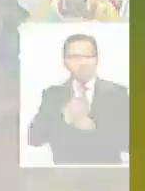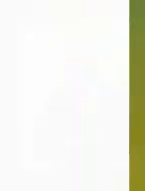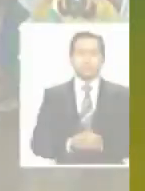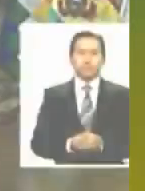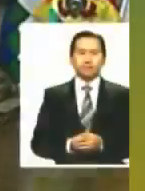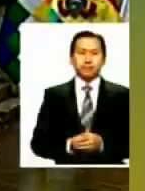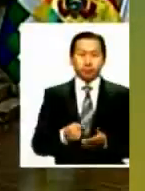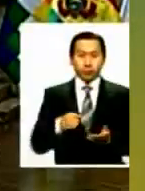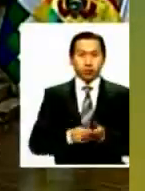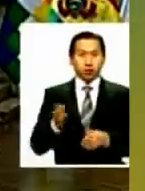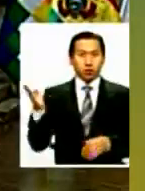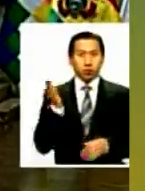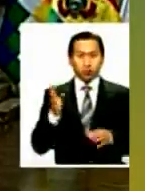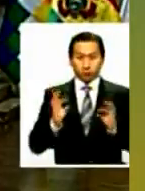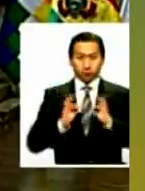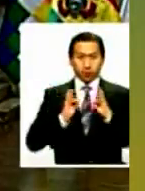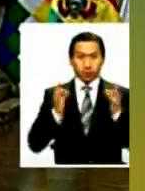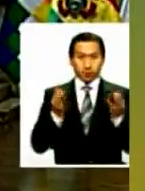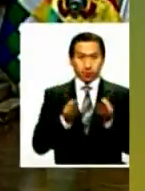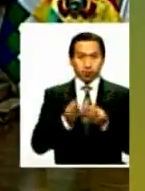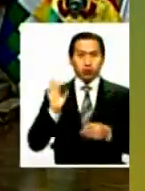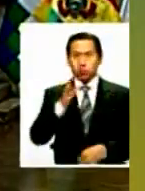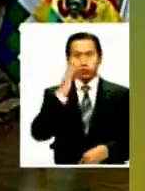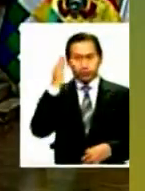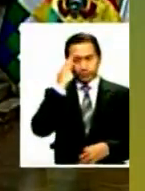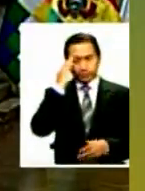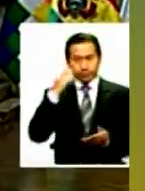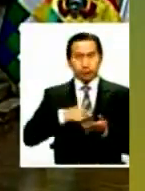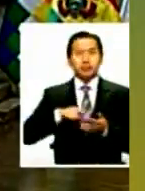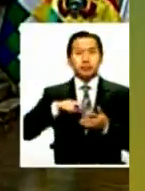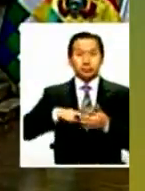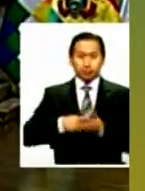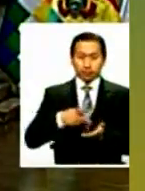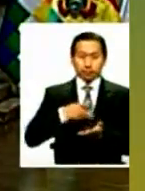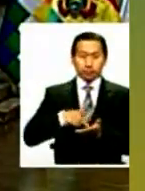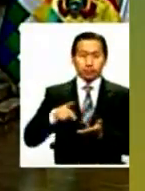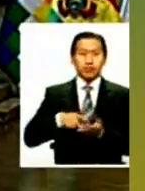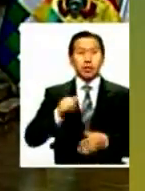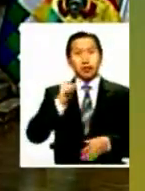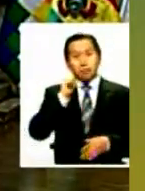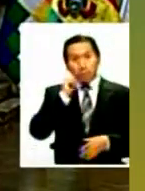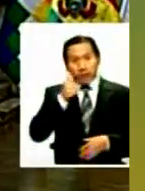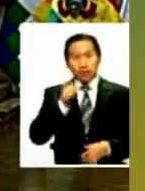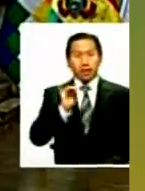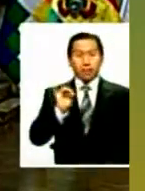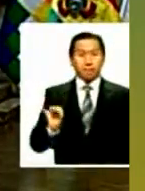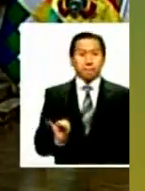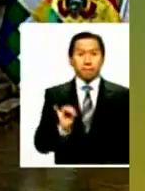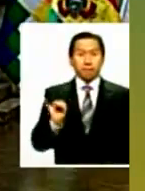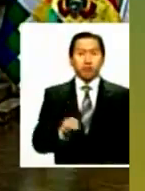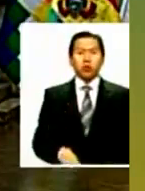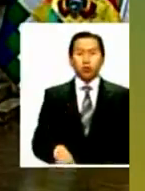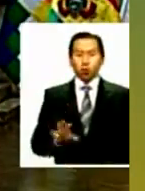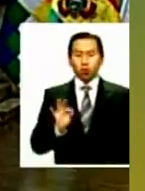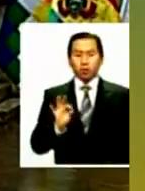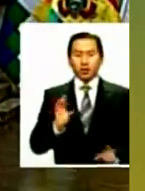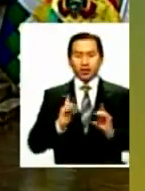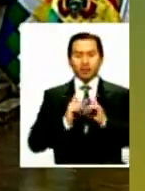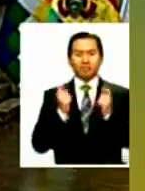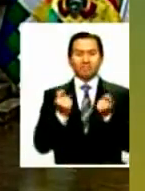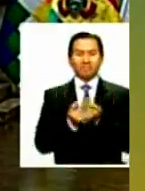mes de abril y mucha gente paga quincenas y no hay el dinero para pagar las quincenas en muchas empresas. Entonces tiene mucho que